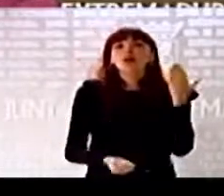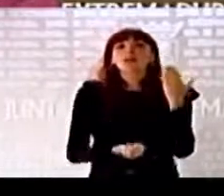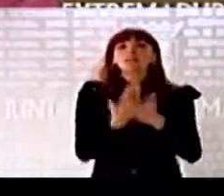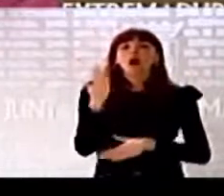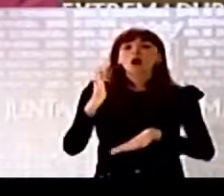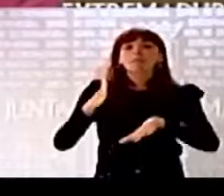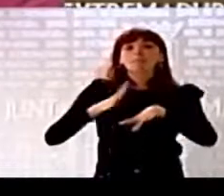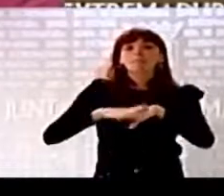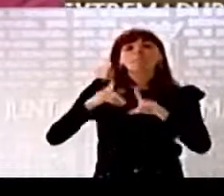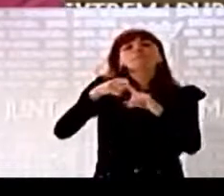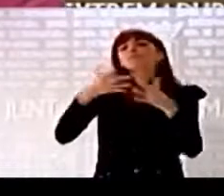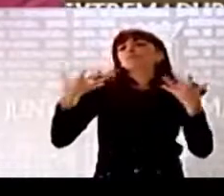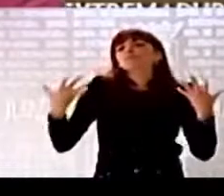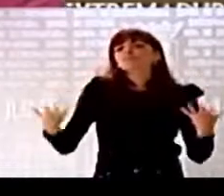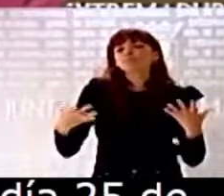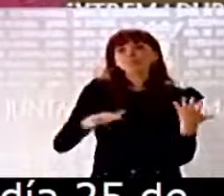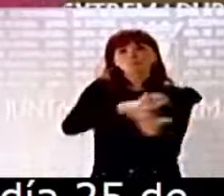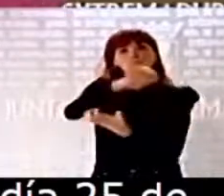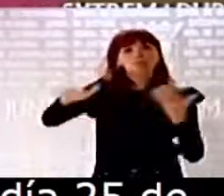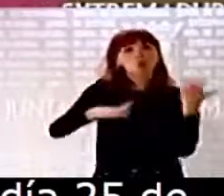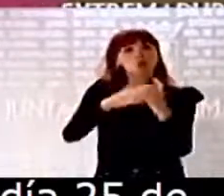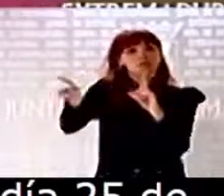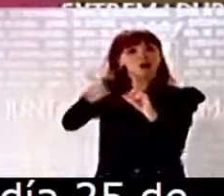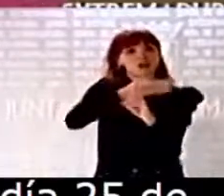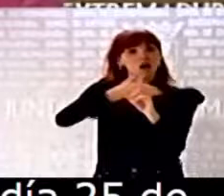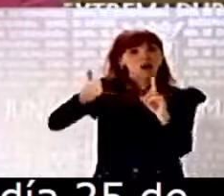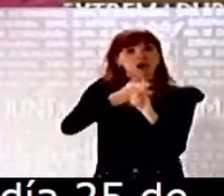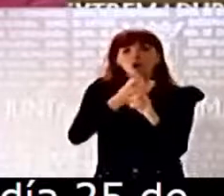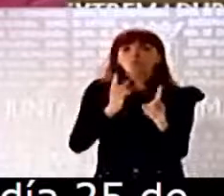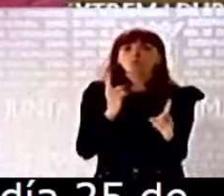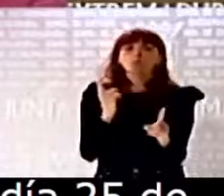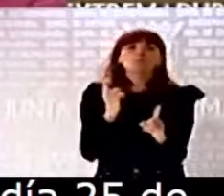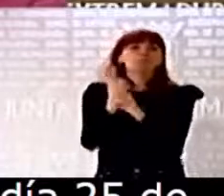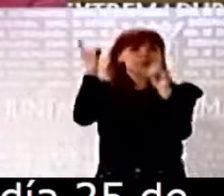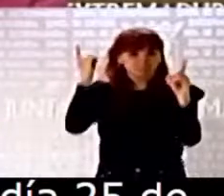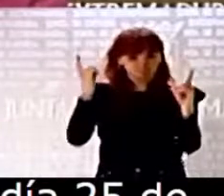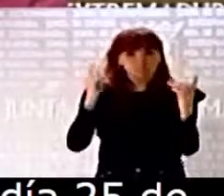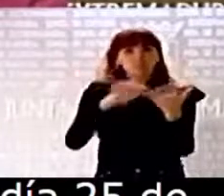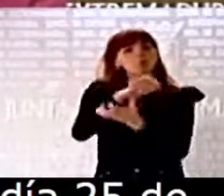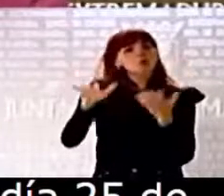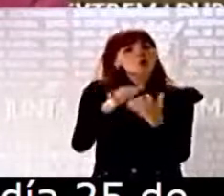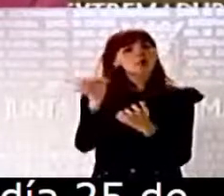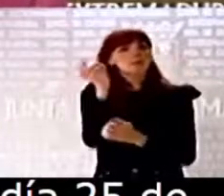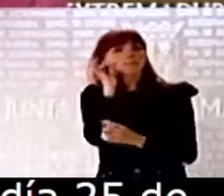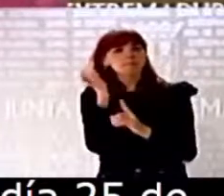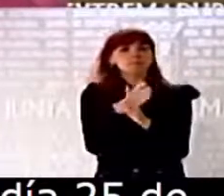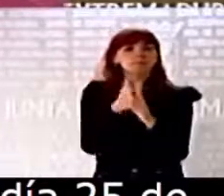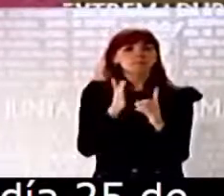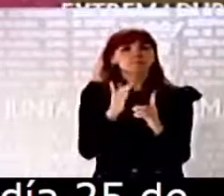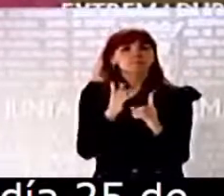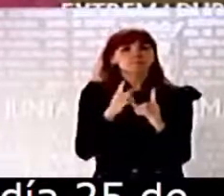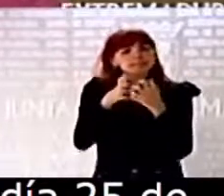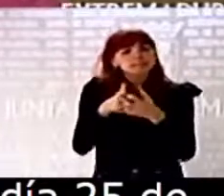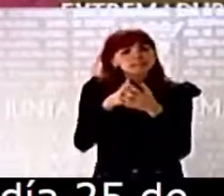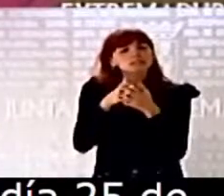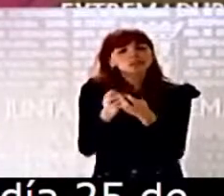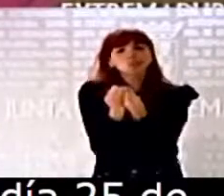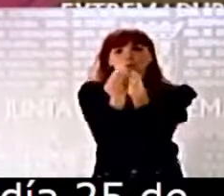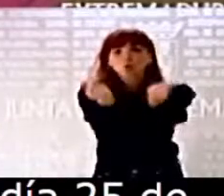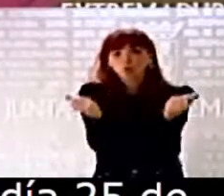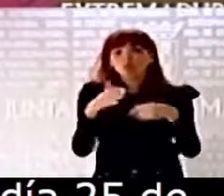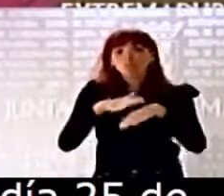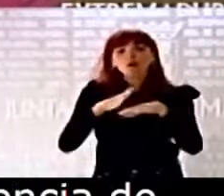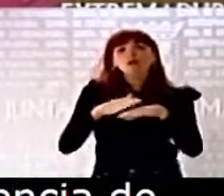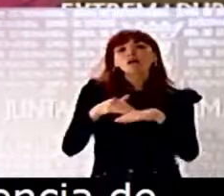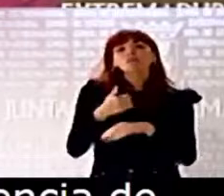lucha contra la violencia, día para la eliminación de la violencia de género y para impulsar la lucha para poder